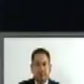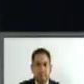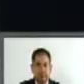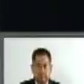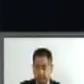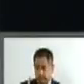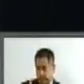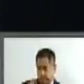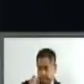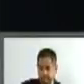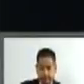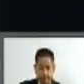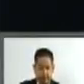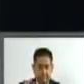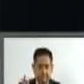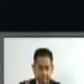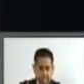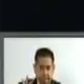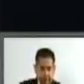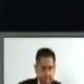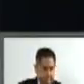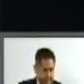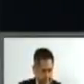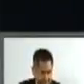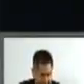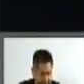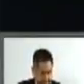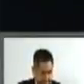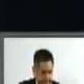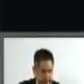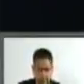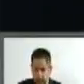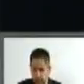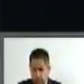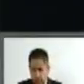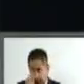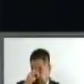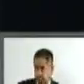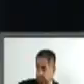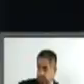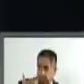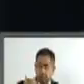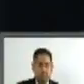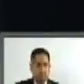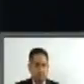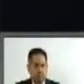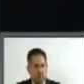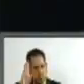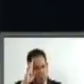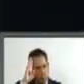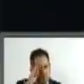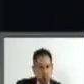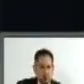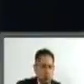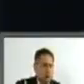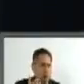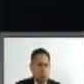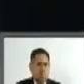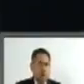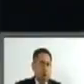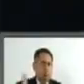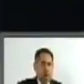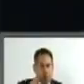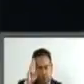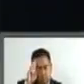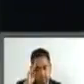dos décadas a partir de la implementación del TLCAN, el comercio entre México y Canadá se ha multiplicado exponencialmente y en